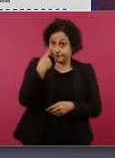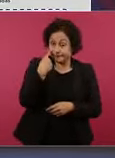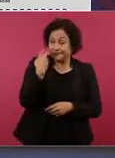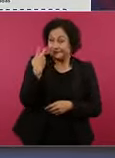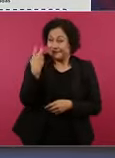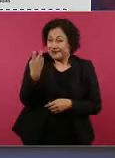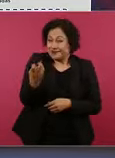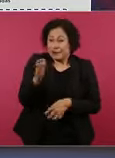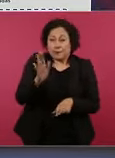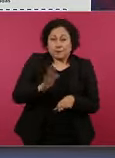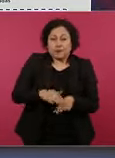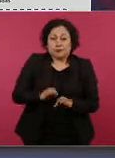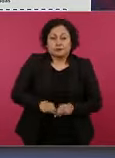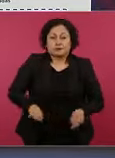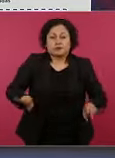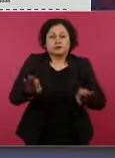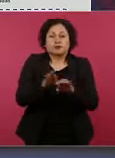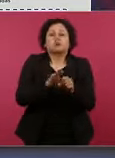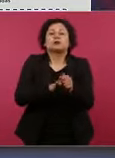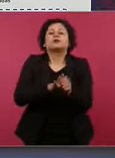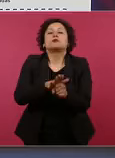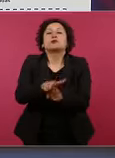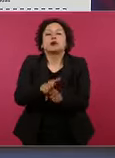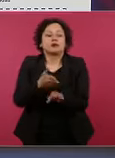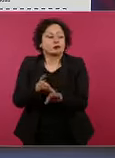masacres de Calderón,